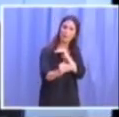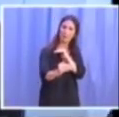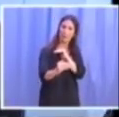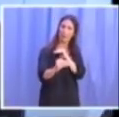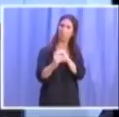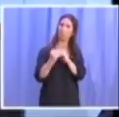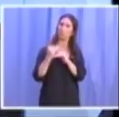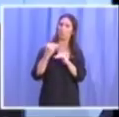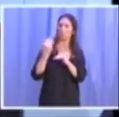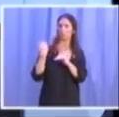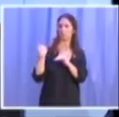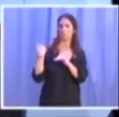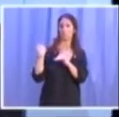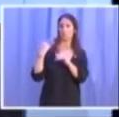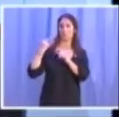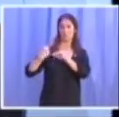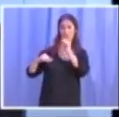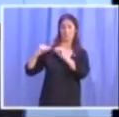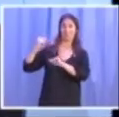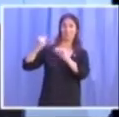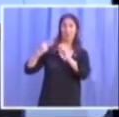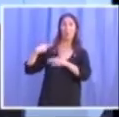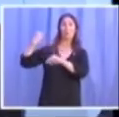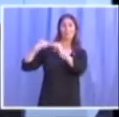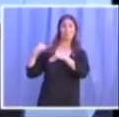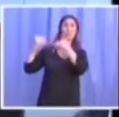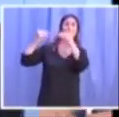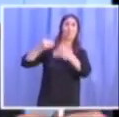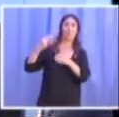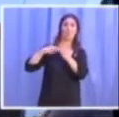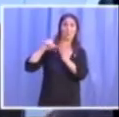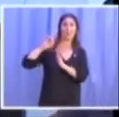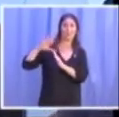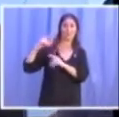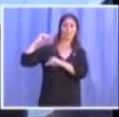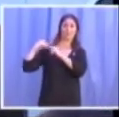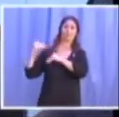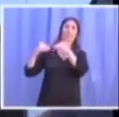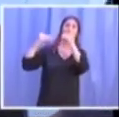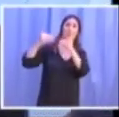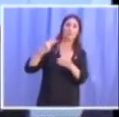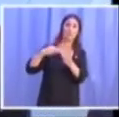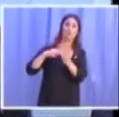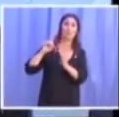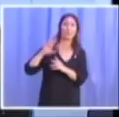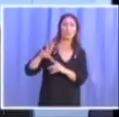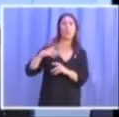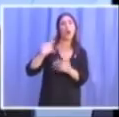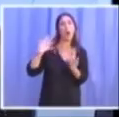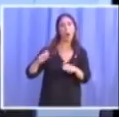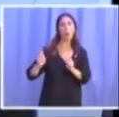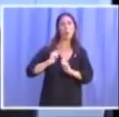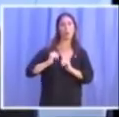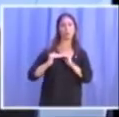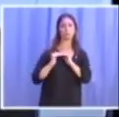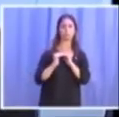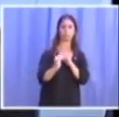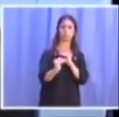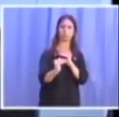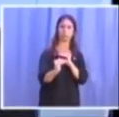últimos 2 presupuestos con un presupuesto prorrogado del año 2015. Lo que considero que